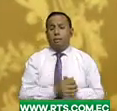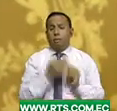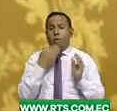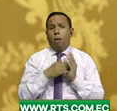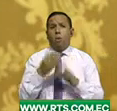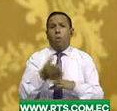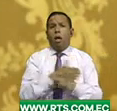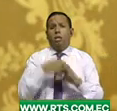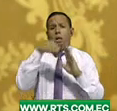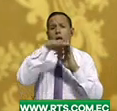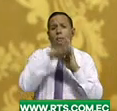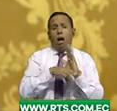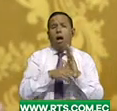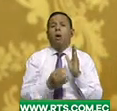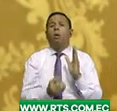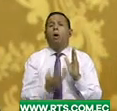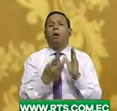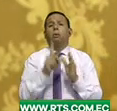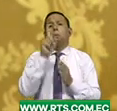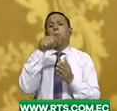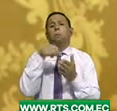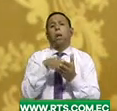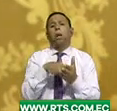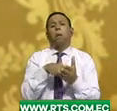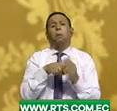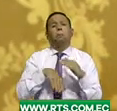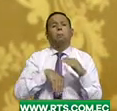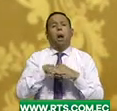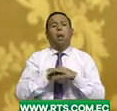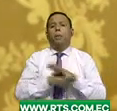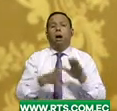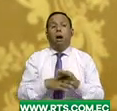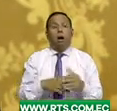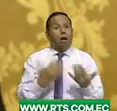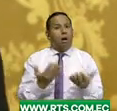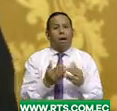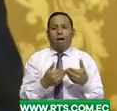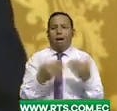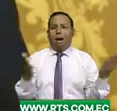impuesto, una persona en el impuesto, era $1,000, $1,000 y pico. Ahora va a ser hasta